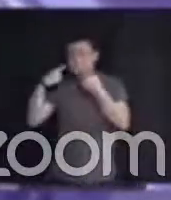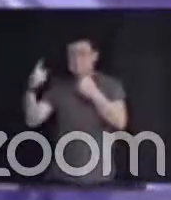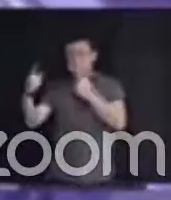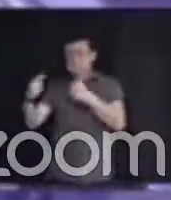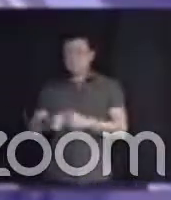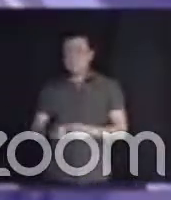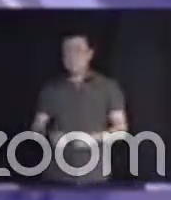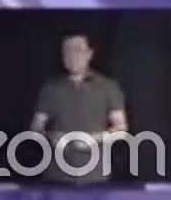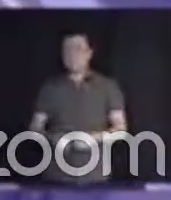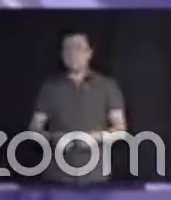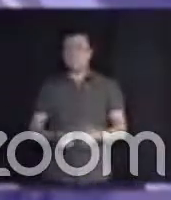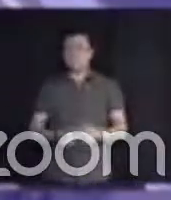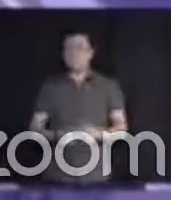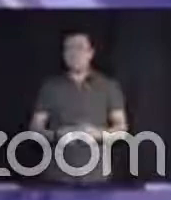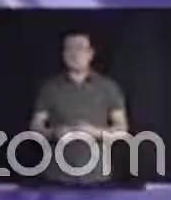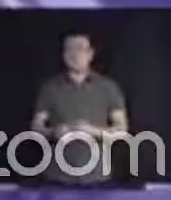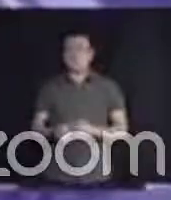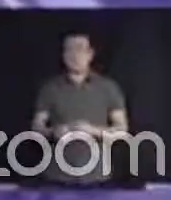en cabina.